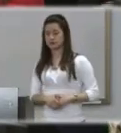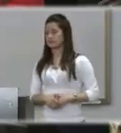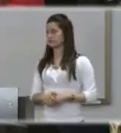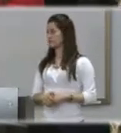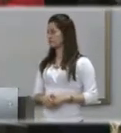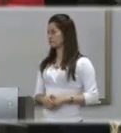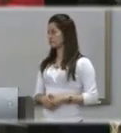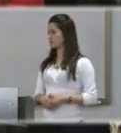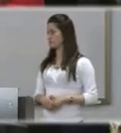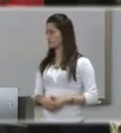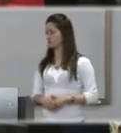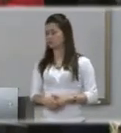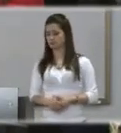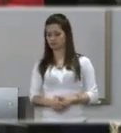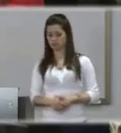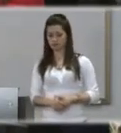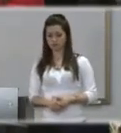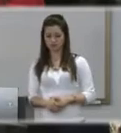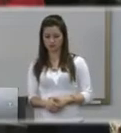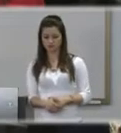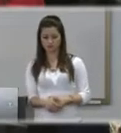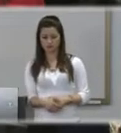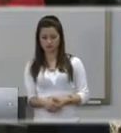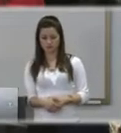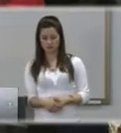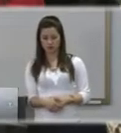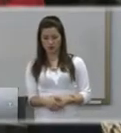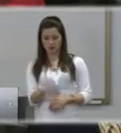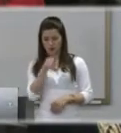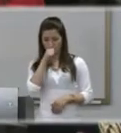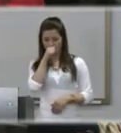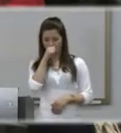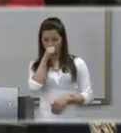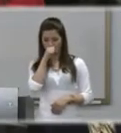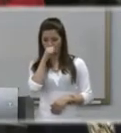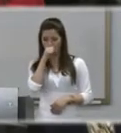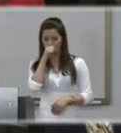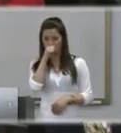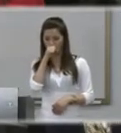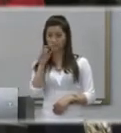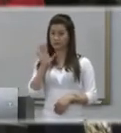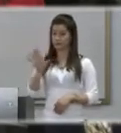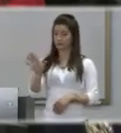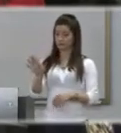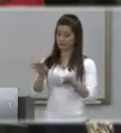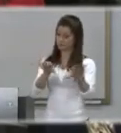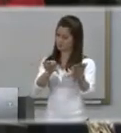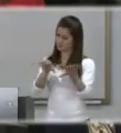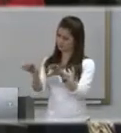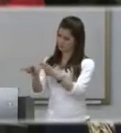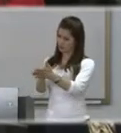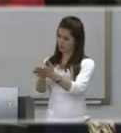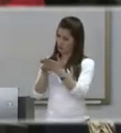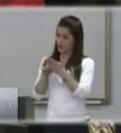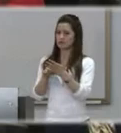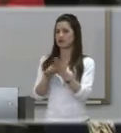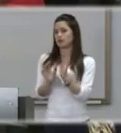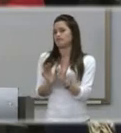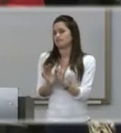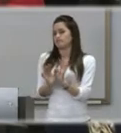poco también lo que quiero decir es que se traducen en las políticas y en las prácticas que se van reproduciendo a lo largo del tiempo,